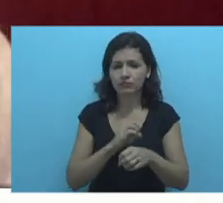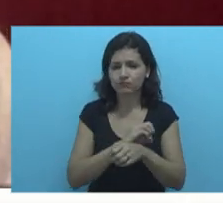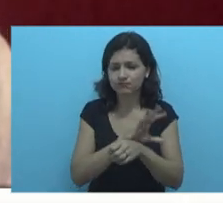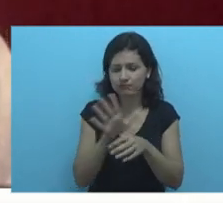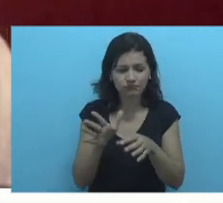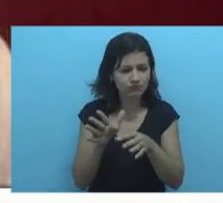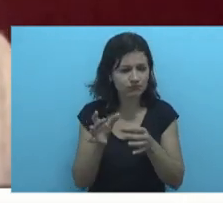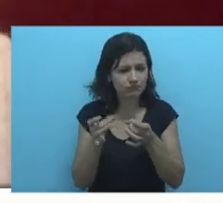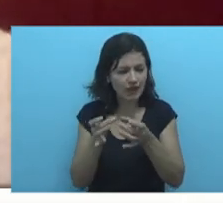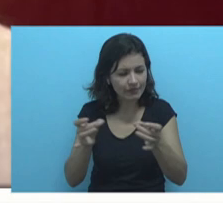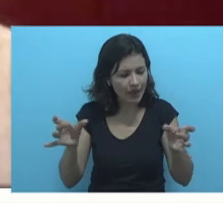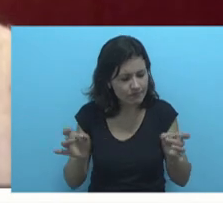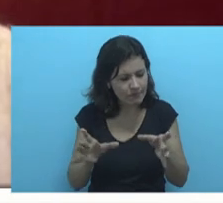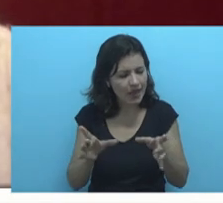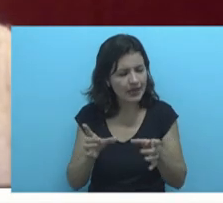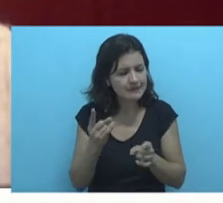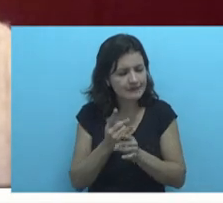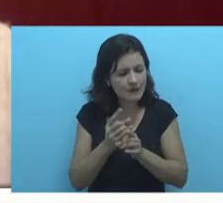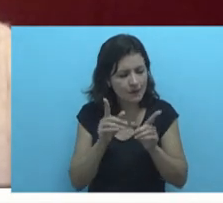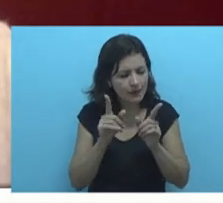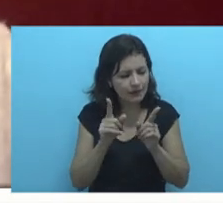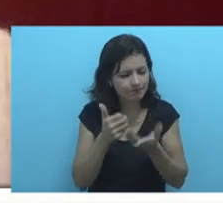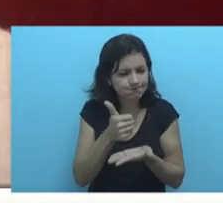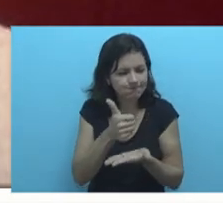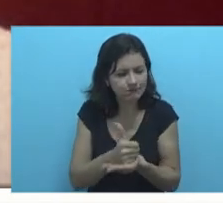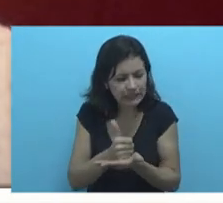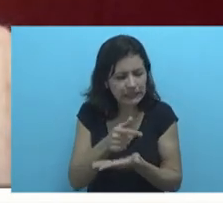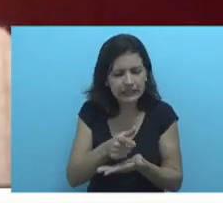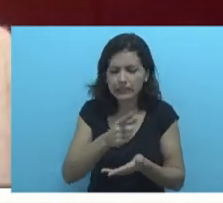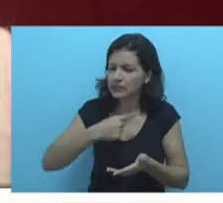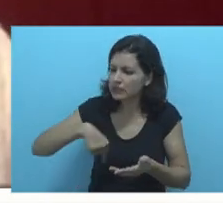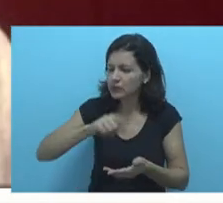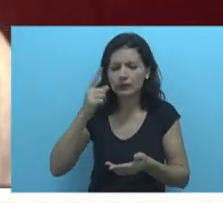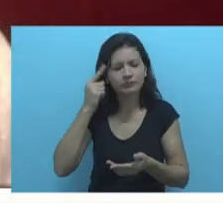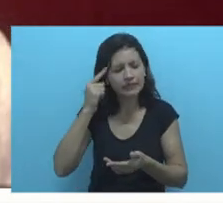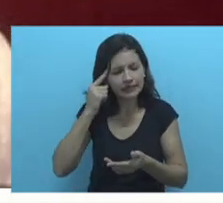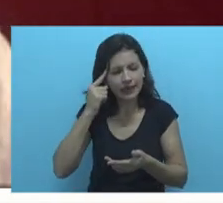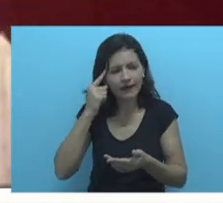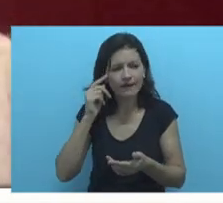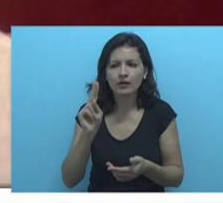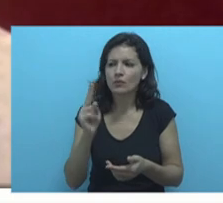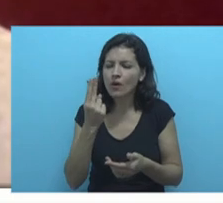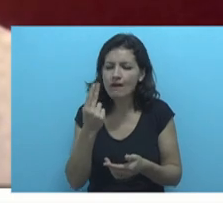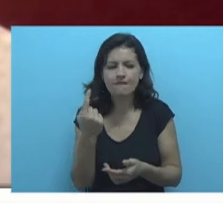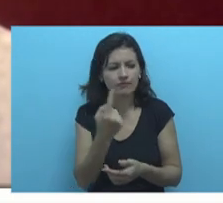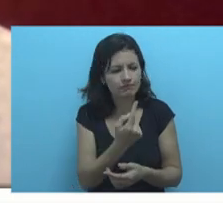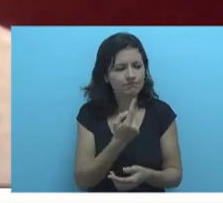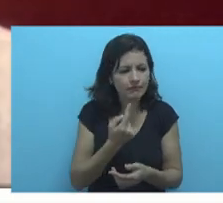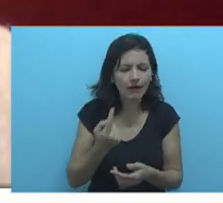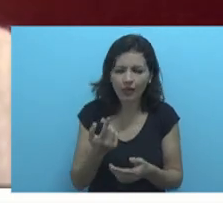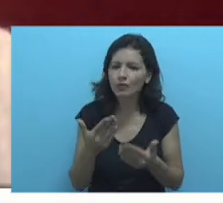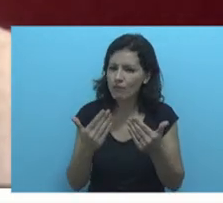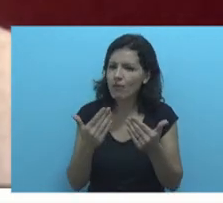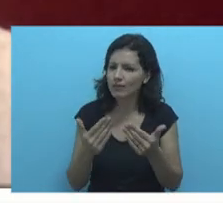que vamos a morir, y todo muta menos el ego, hay una gran subjetividad, y